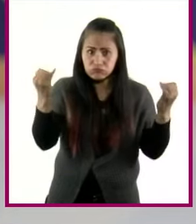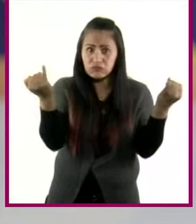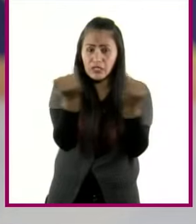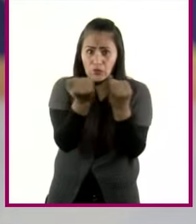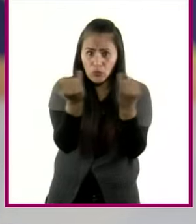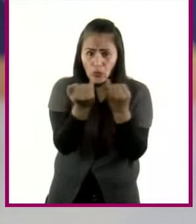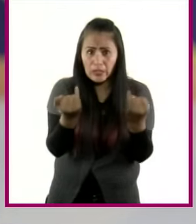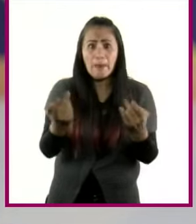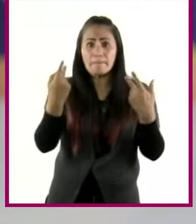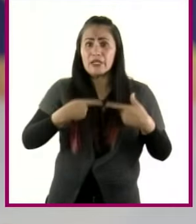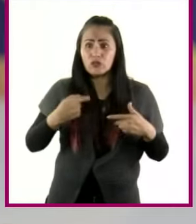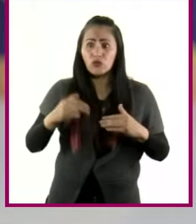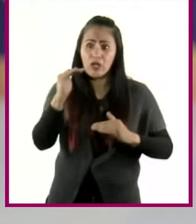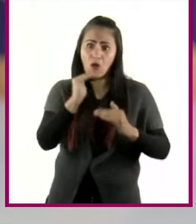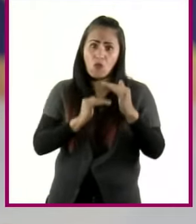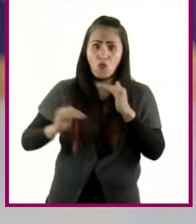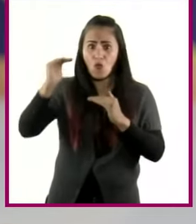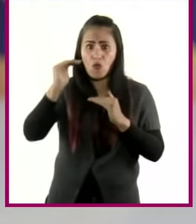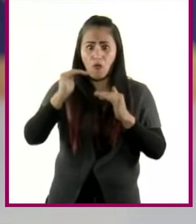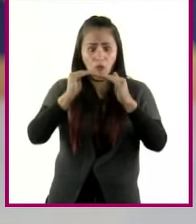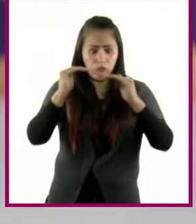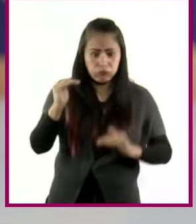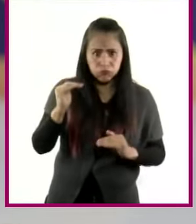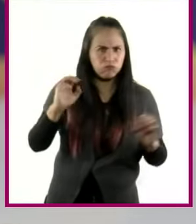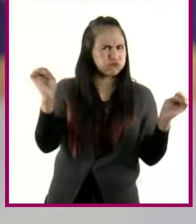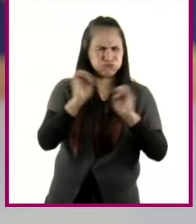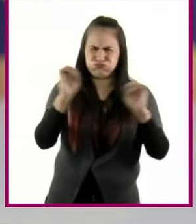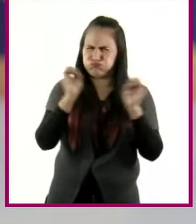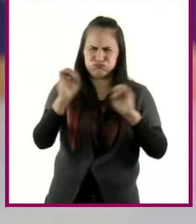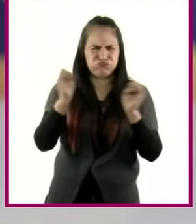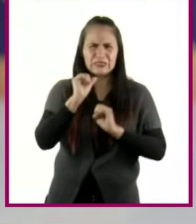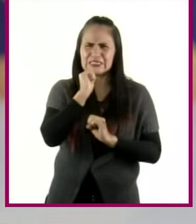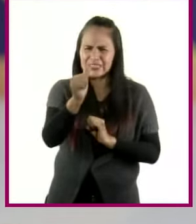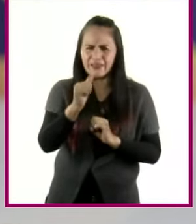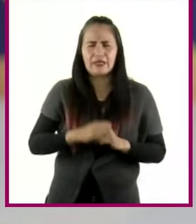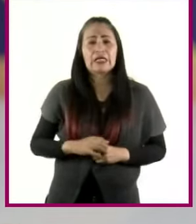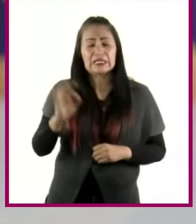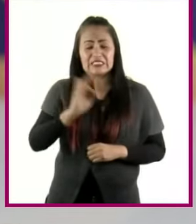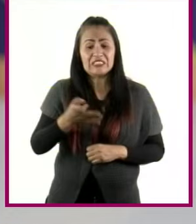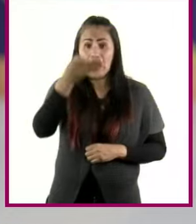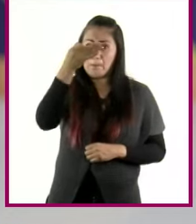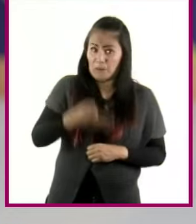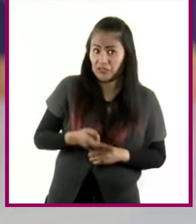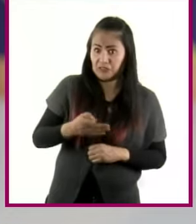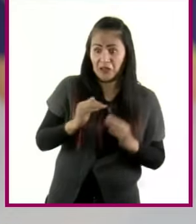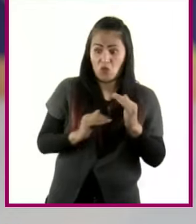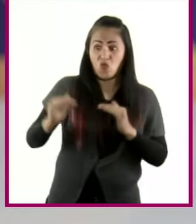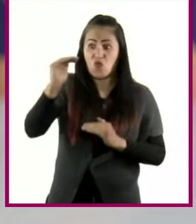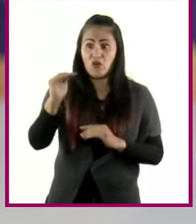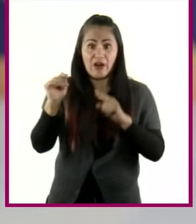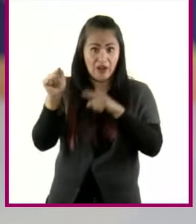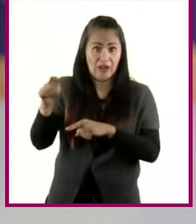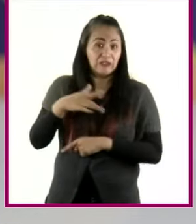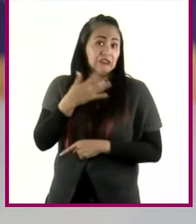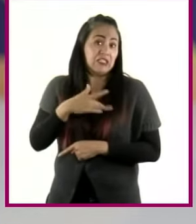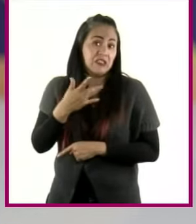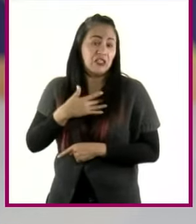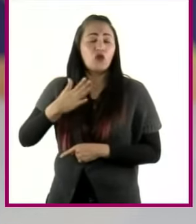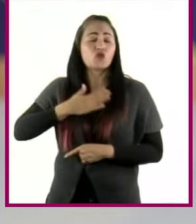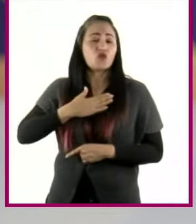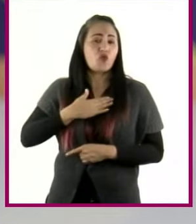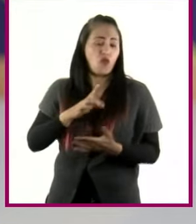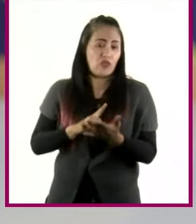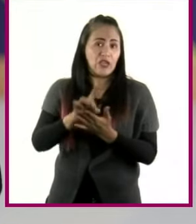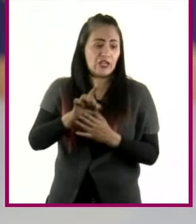no hay personas superiores e inferiores. Si aceptáramos lo contrario, aquella persona que se sintiera superior podría sentirse con derecho